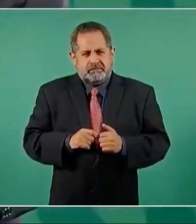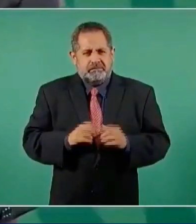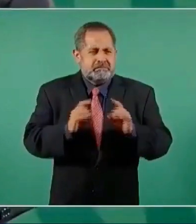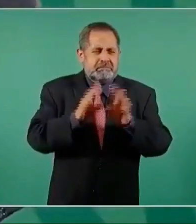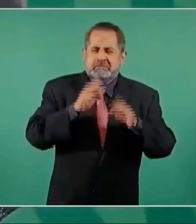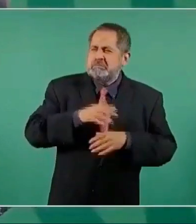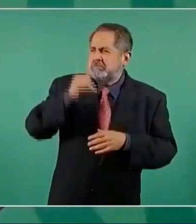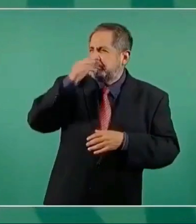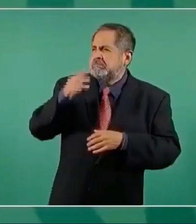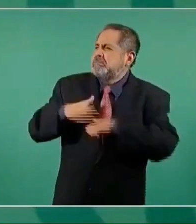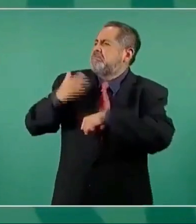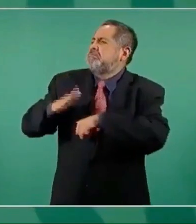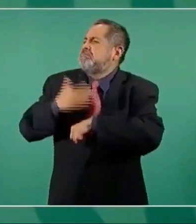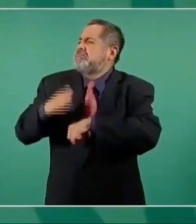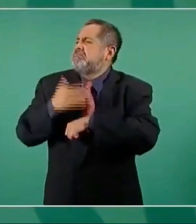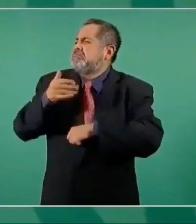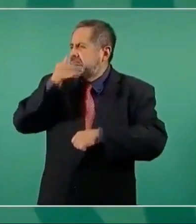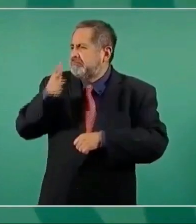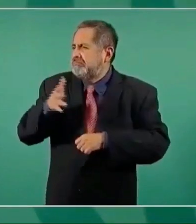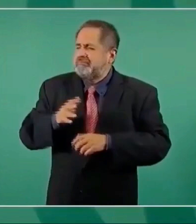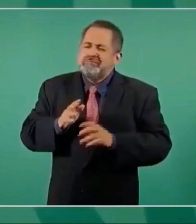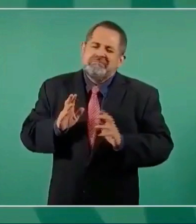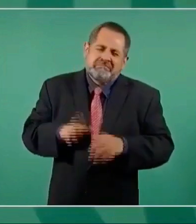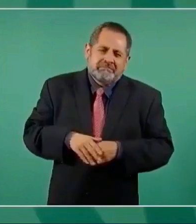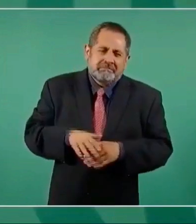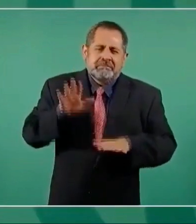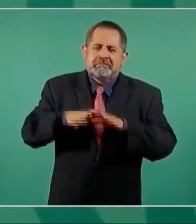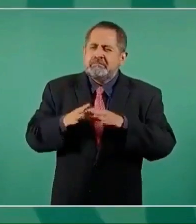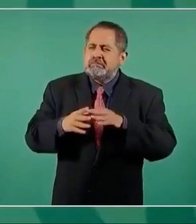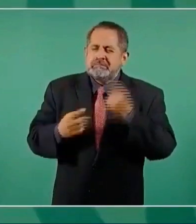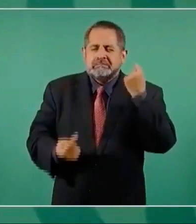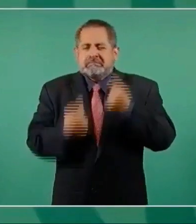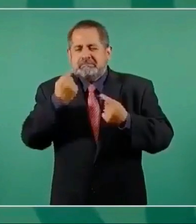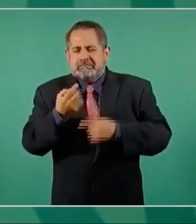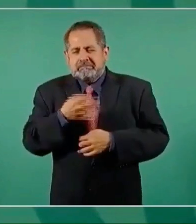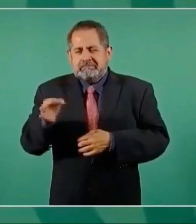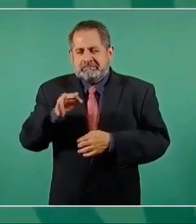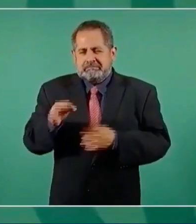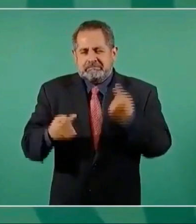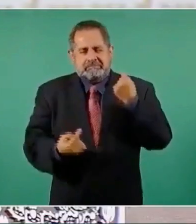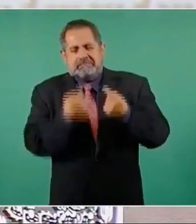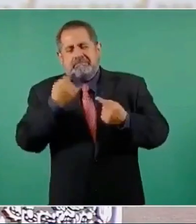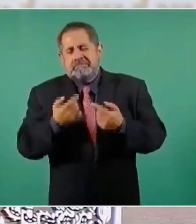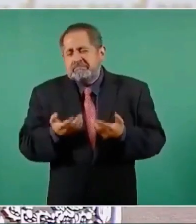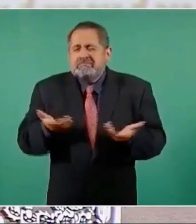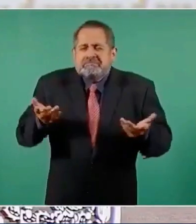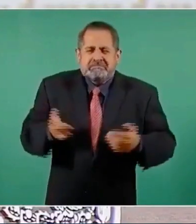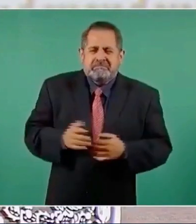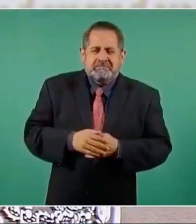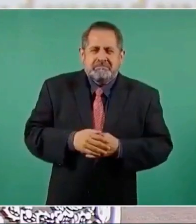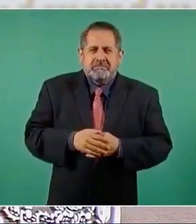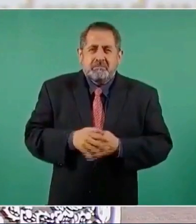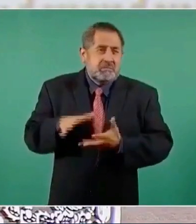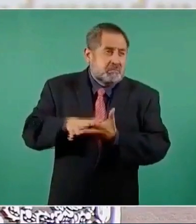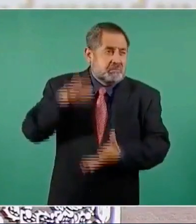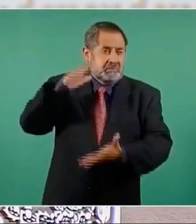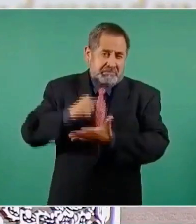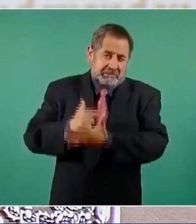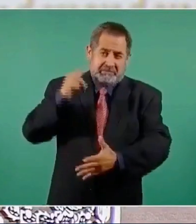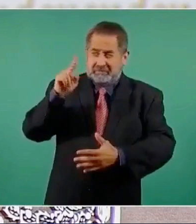cuestionamientos duros, a veces insultos, pero no pasa a mayores.